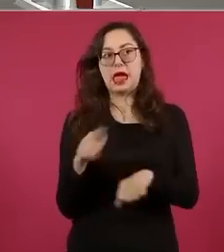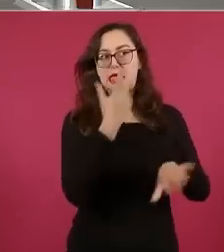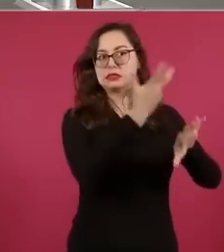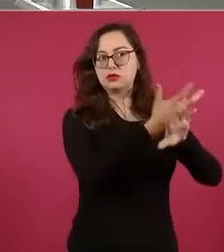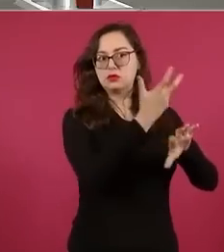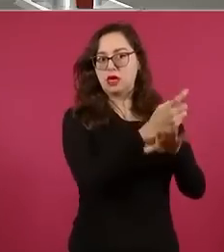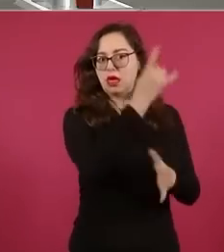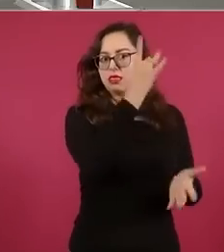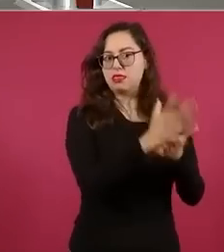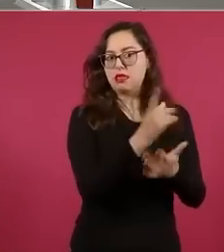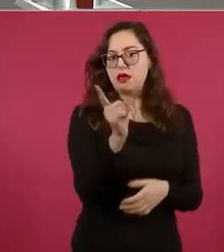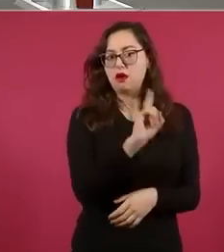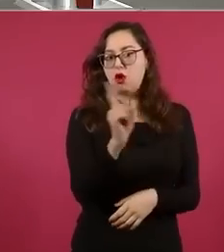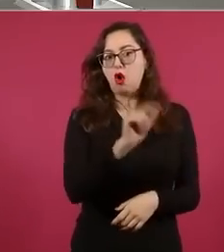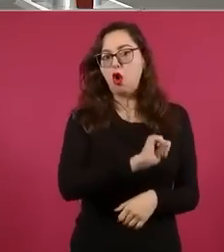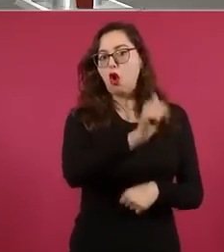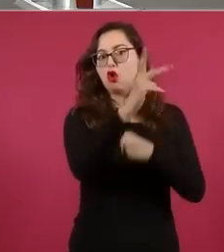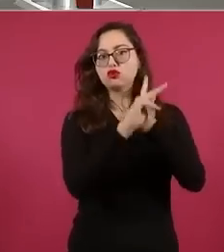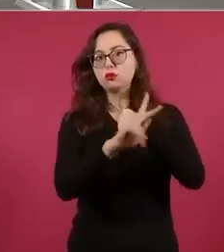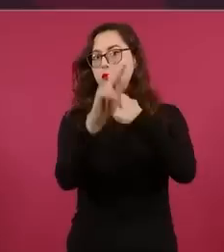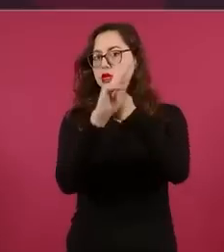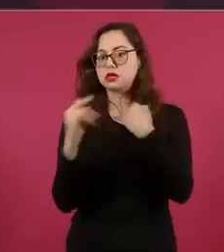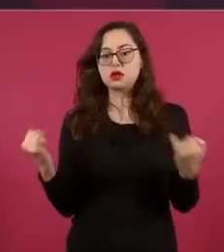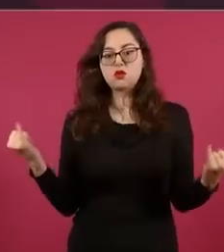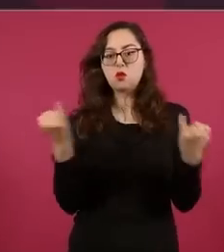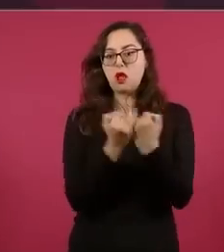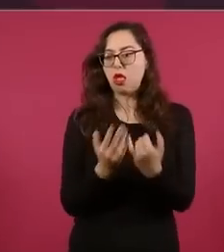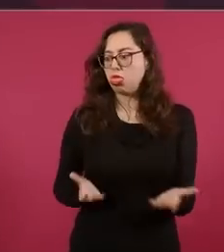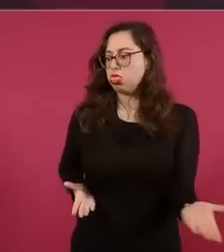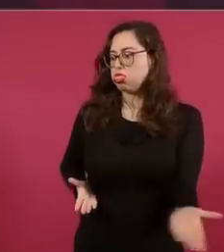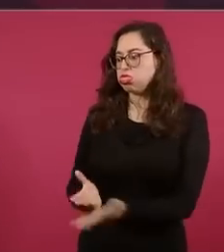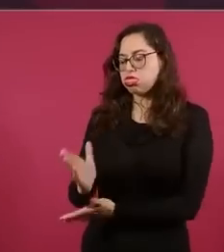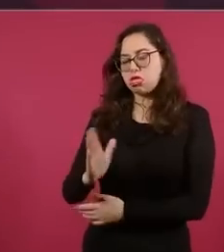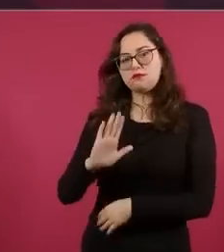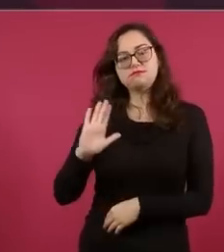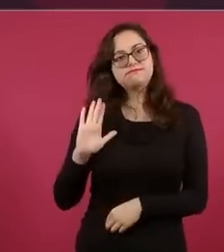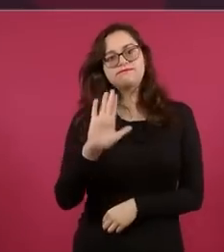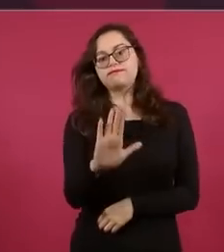Ninguna hegemonía, ningún país